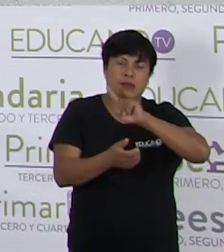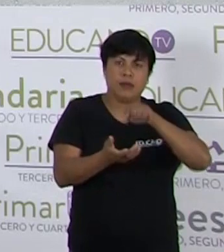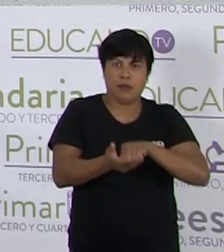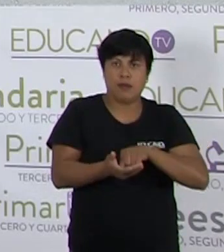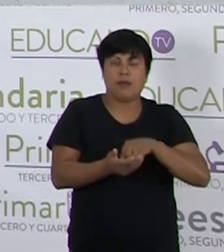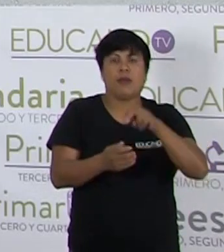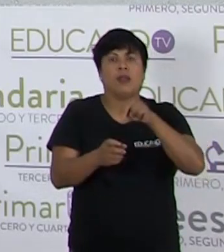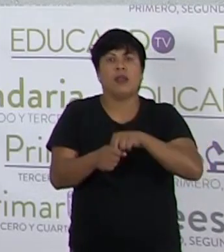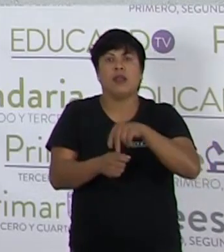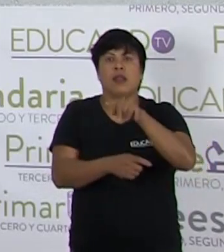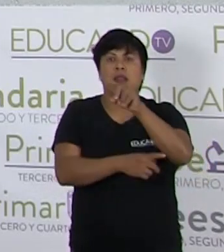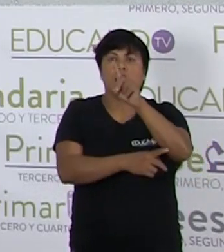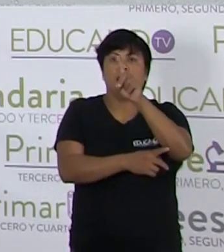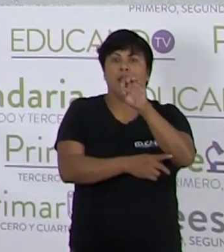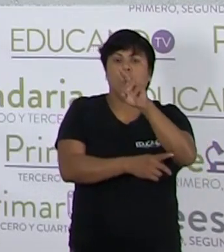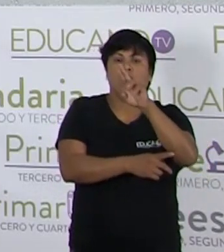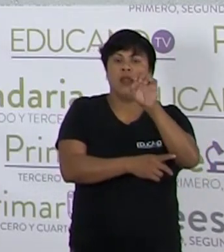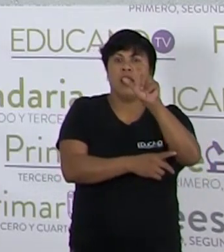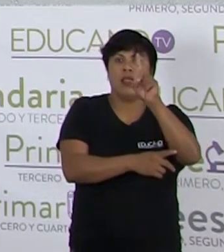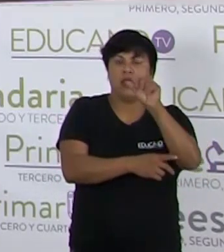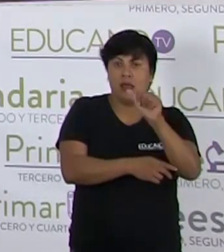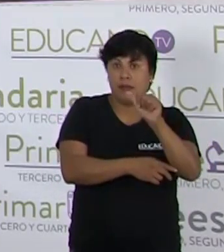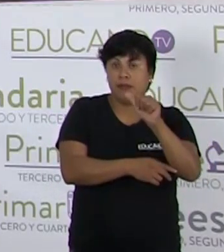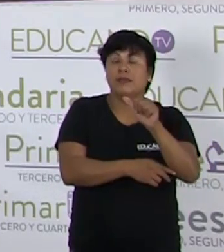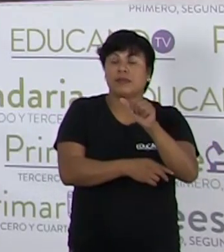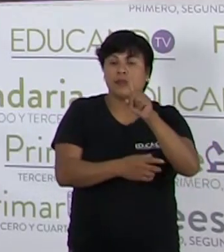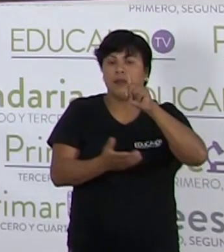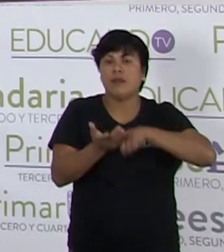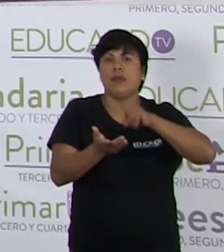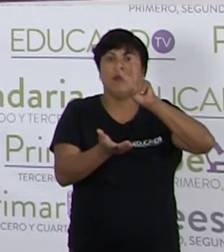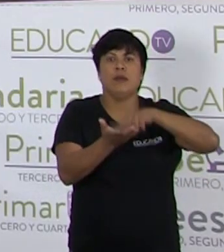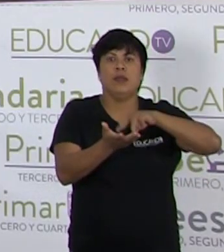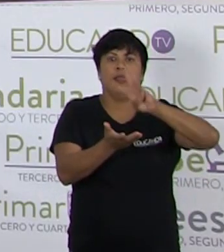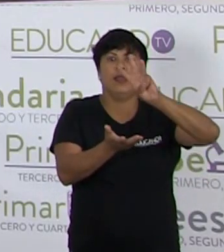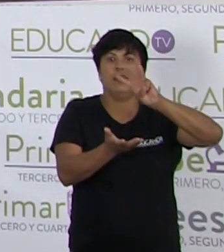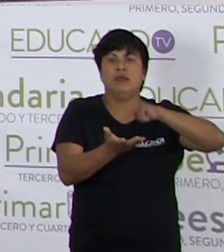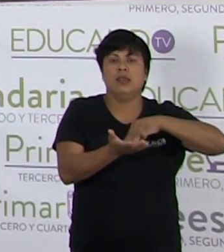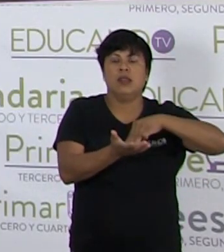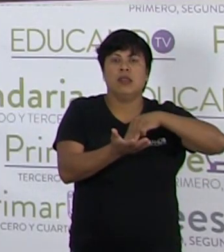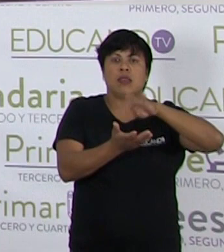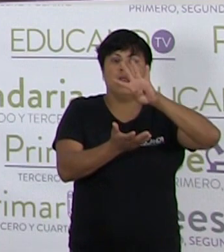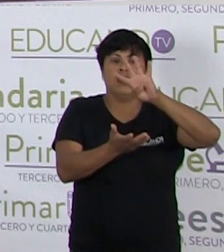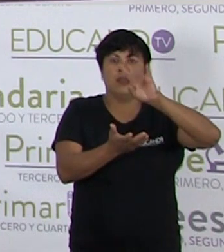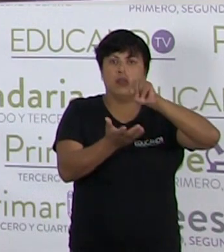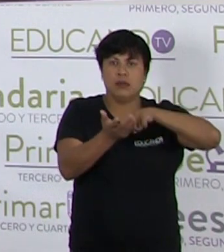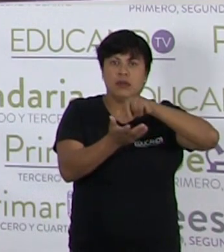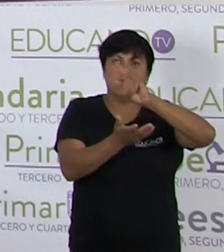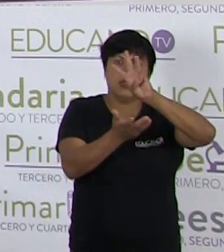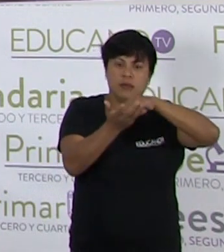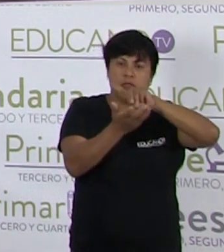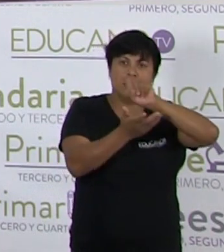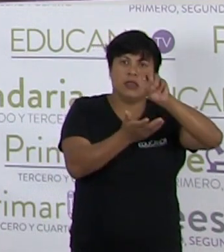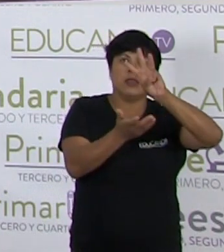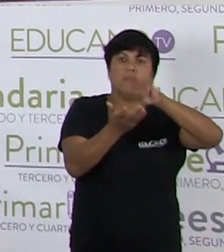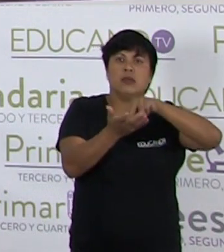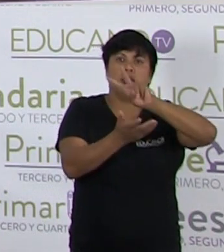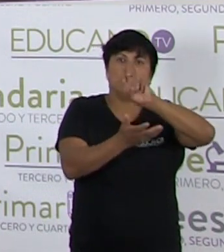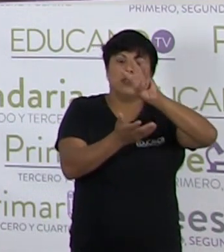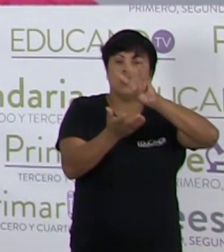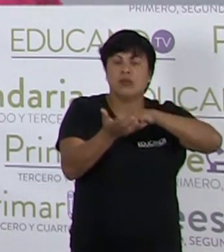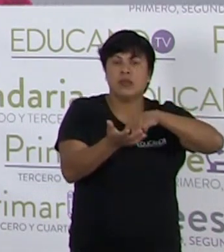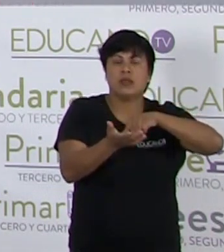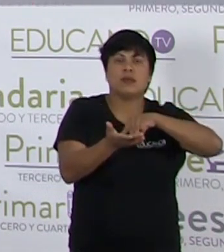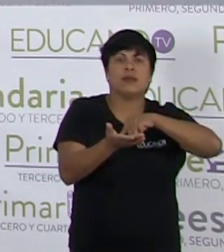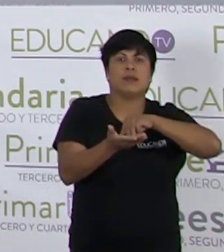En Terralda, 1,000, 2,000, 3,000, 3,100, 3,200 y